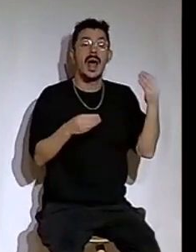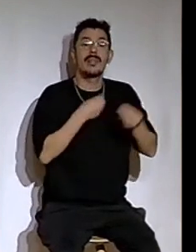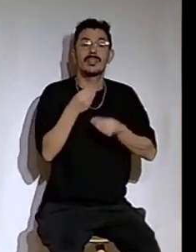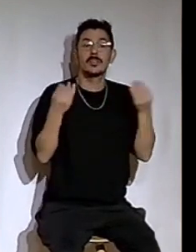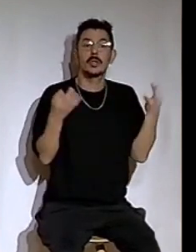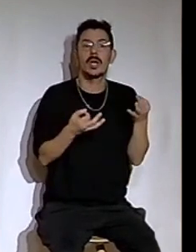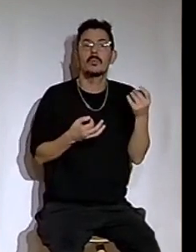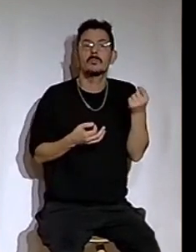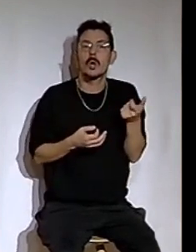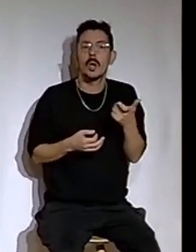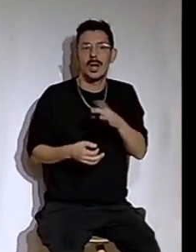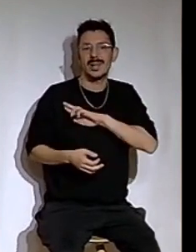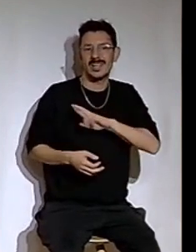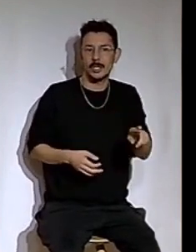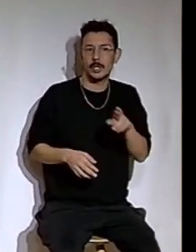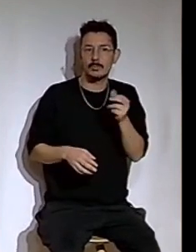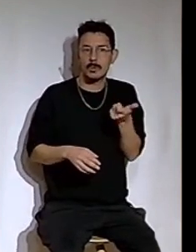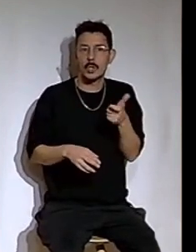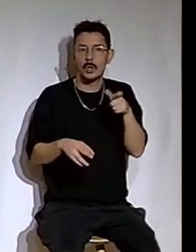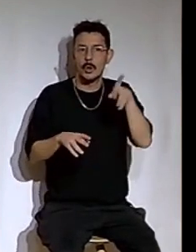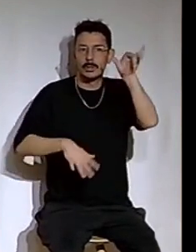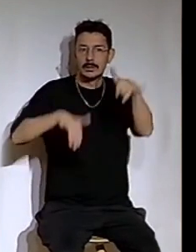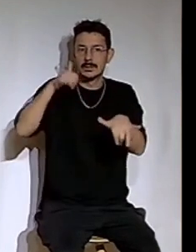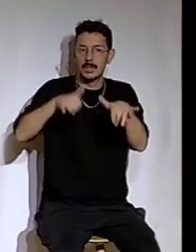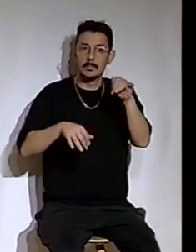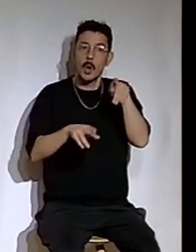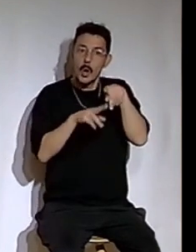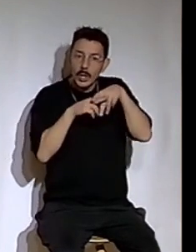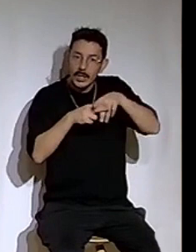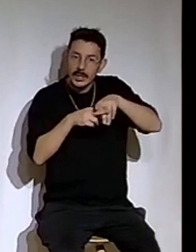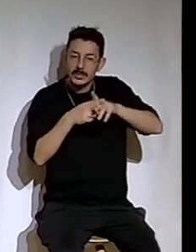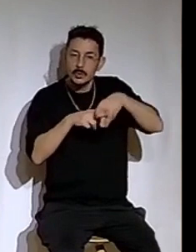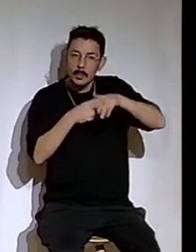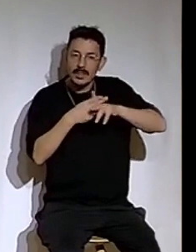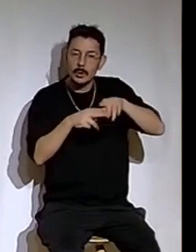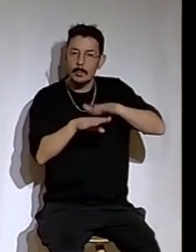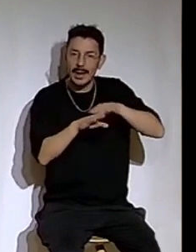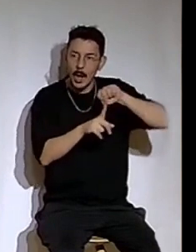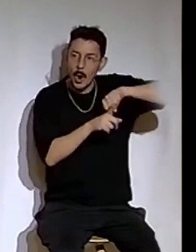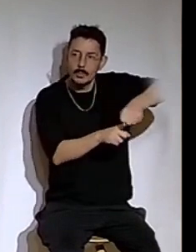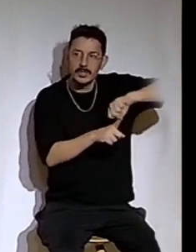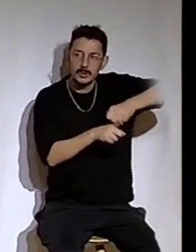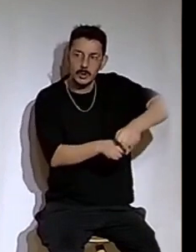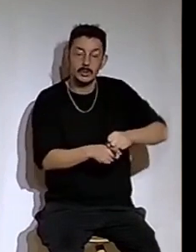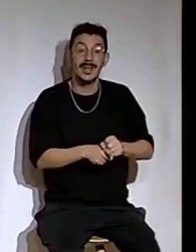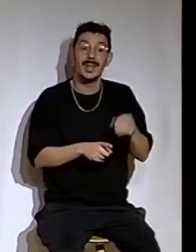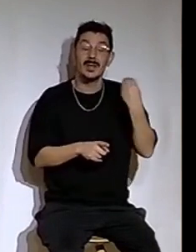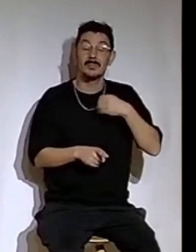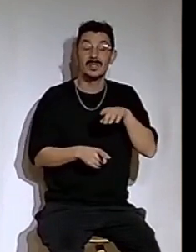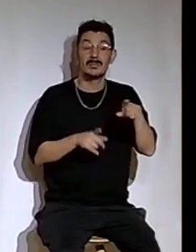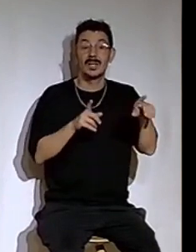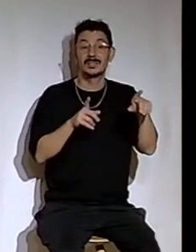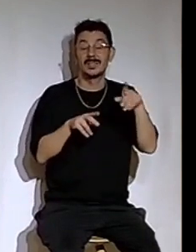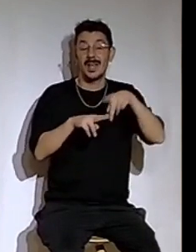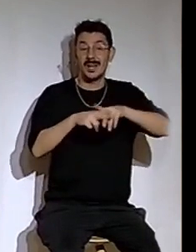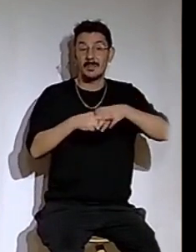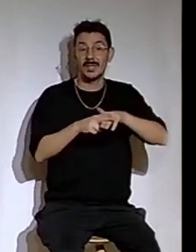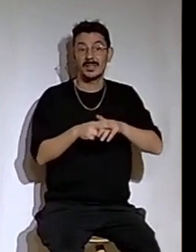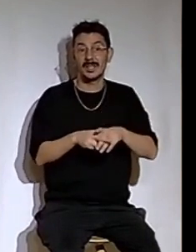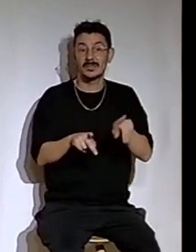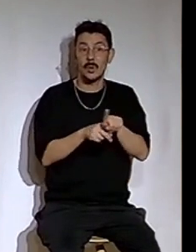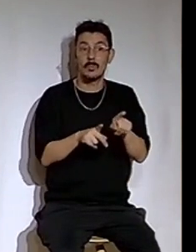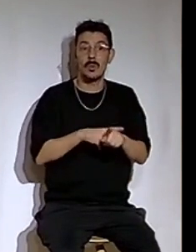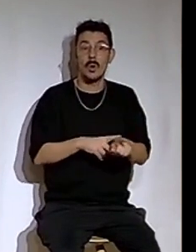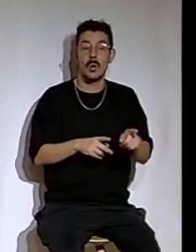algunas religiones no como herramientas de opresión y estas herramientas legislan sobre nuestros cuerpos y sobre nuestras prácticas